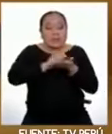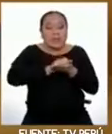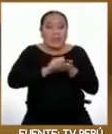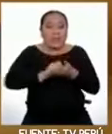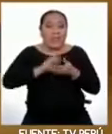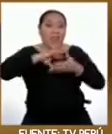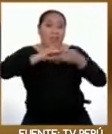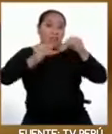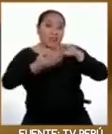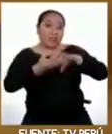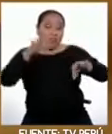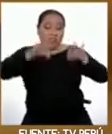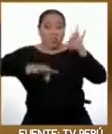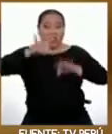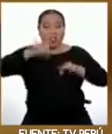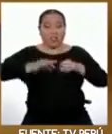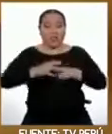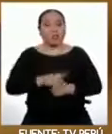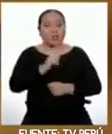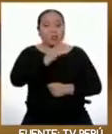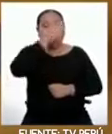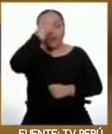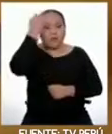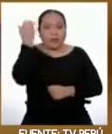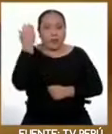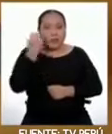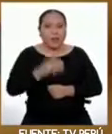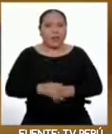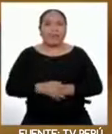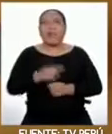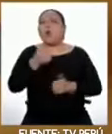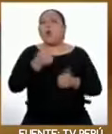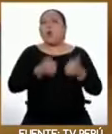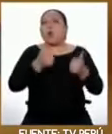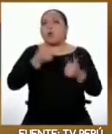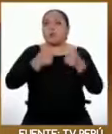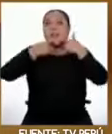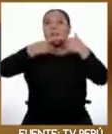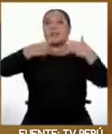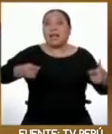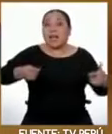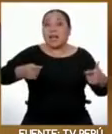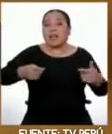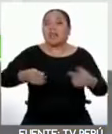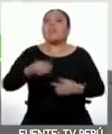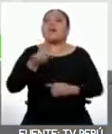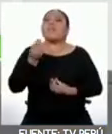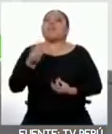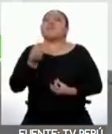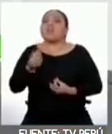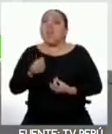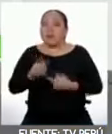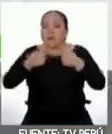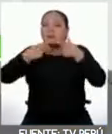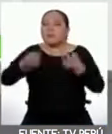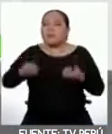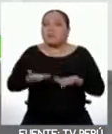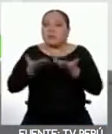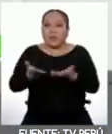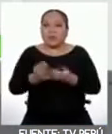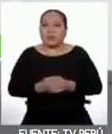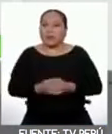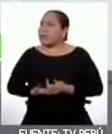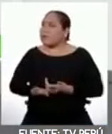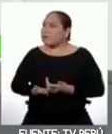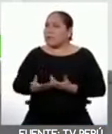nuestra historia. No olvides lo importante que es tener claro qué quieres comunicar y para qué lo vas a hacer. Entonces, ¿en